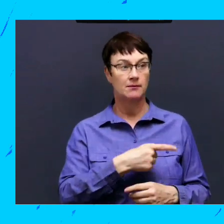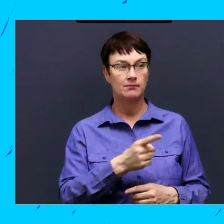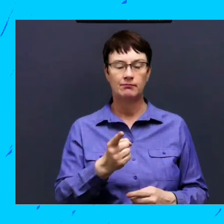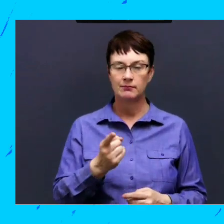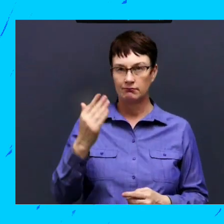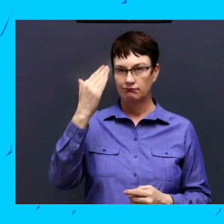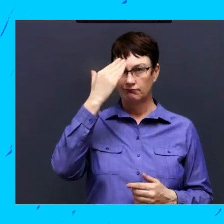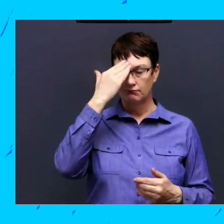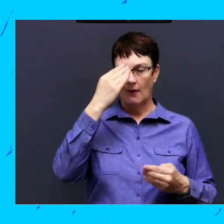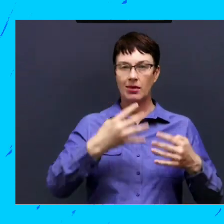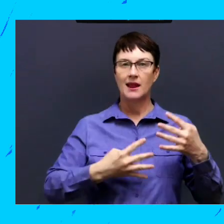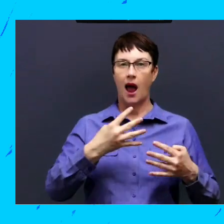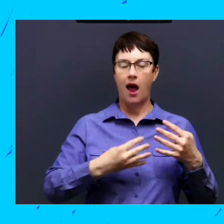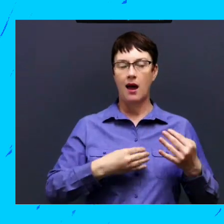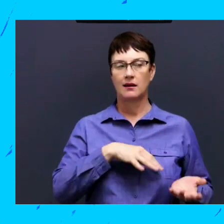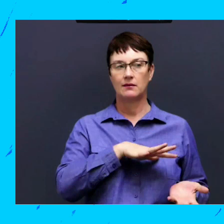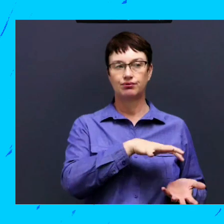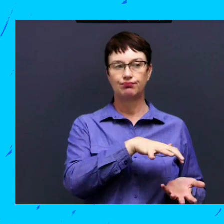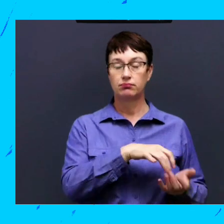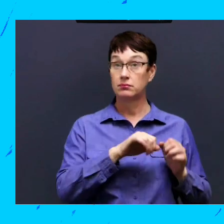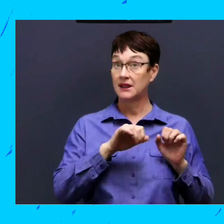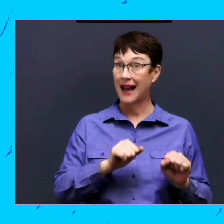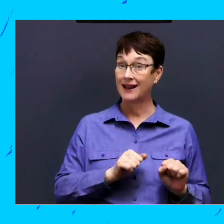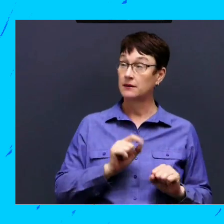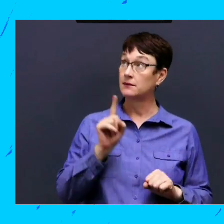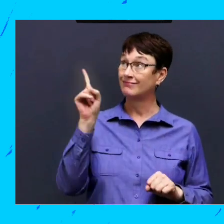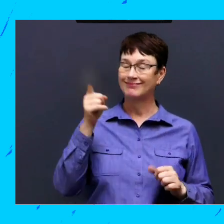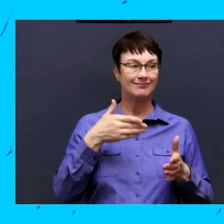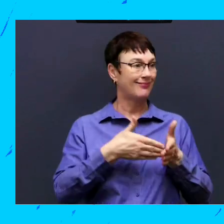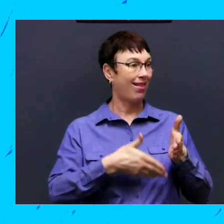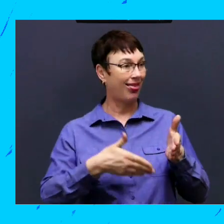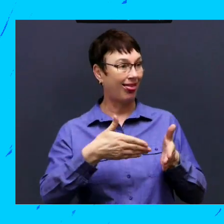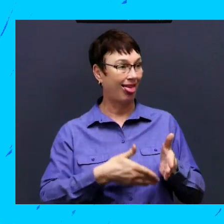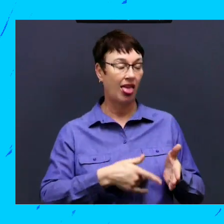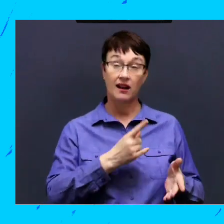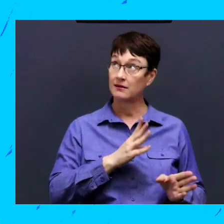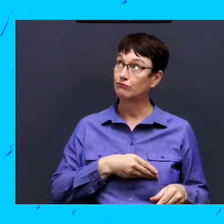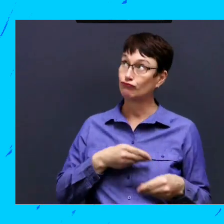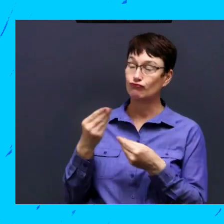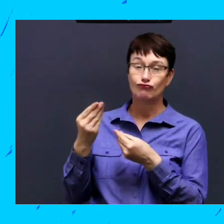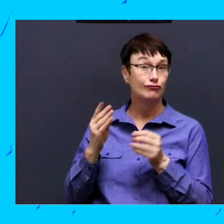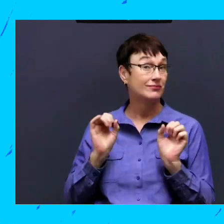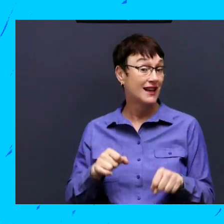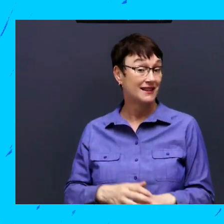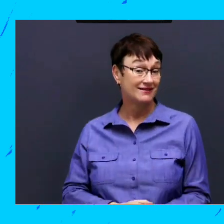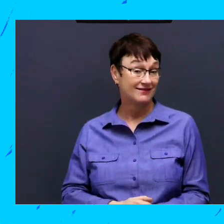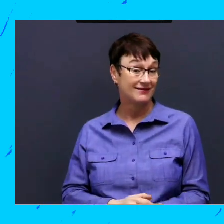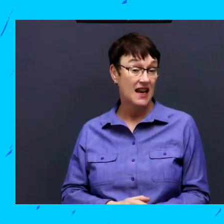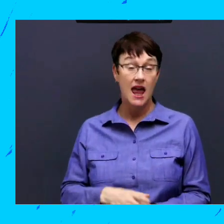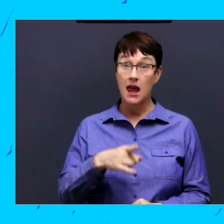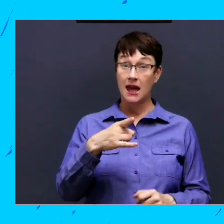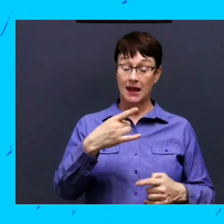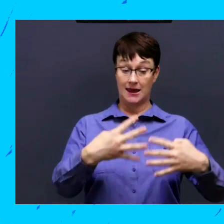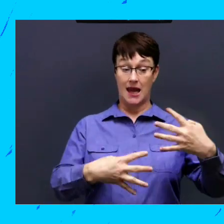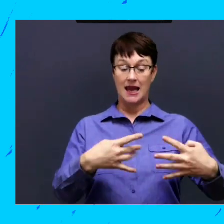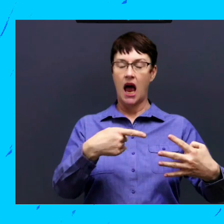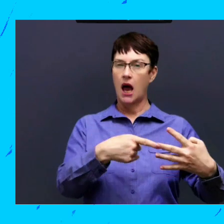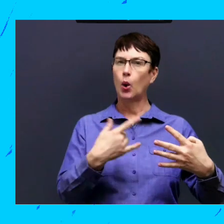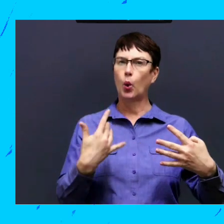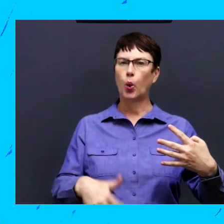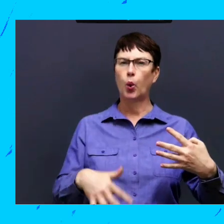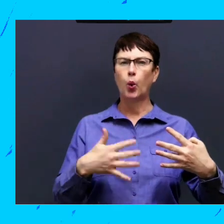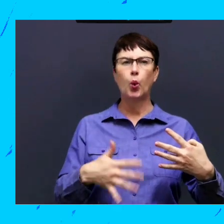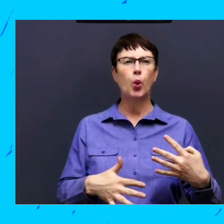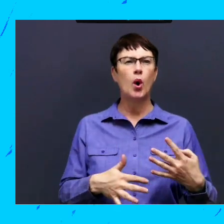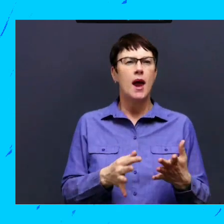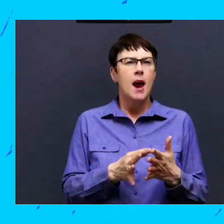datos que tenemos acceso, ¿no? Y creo que datos es algo muy importante en términos de cómo identificamos